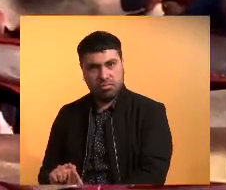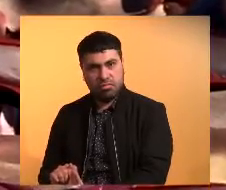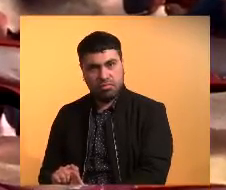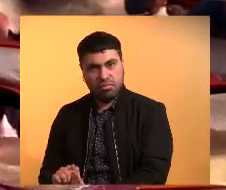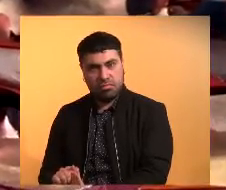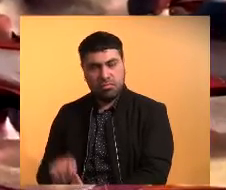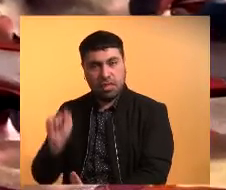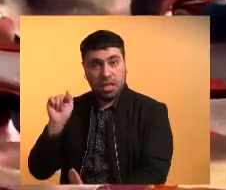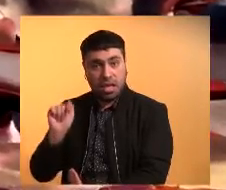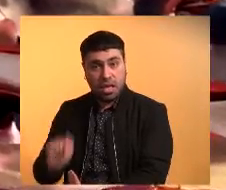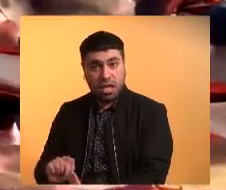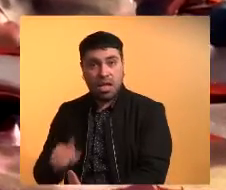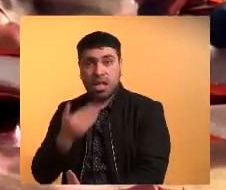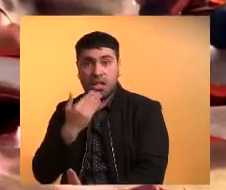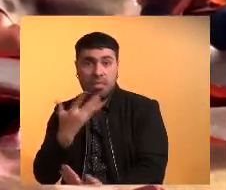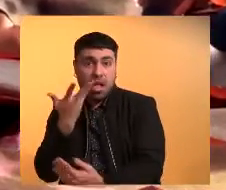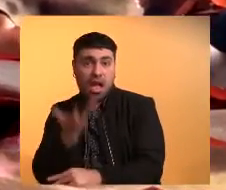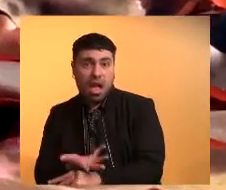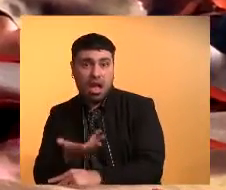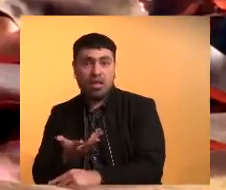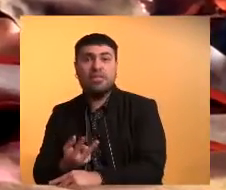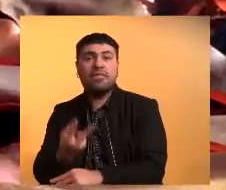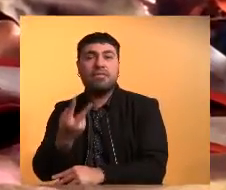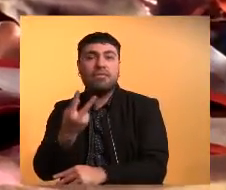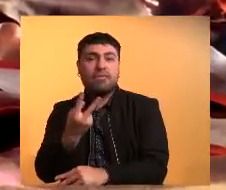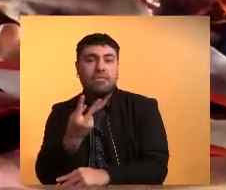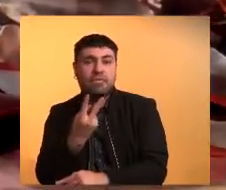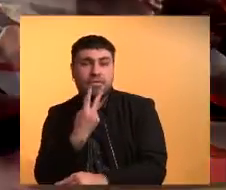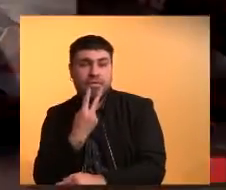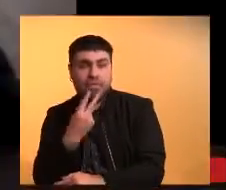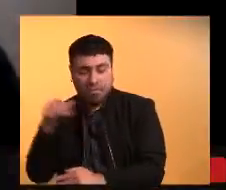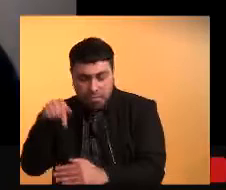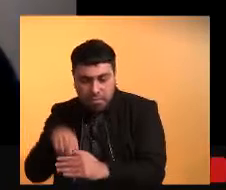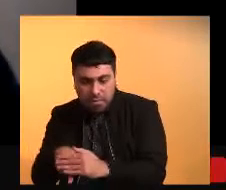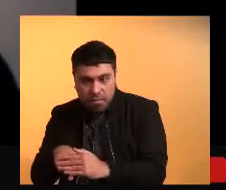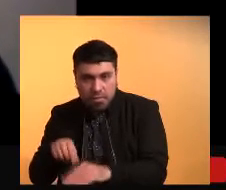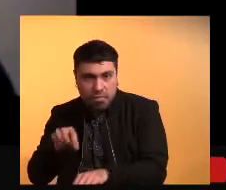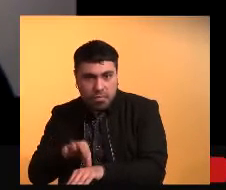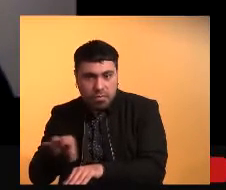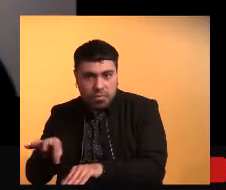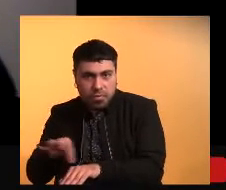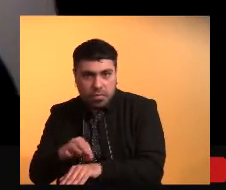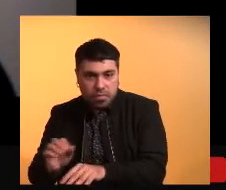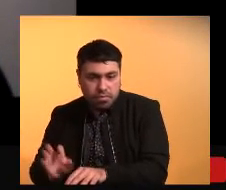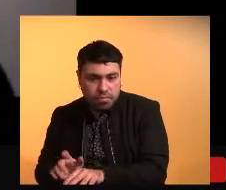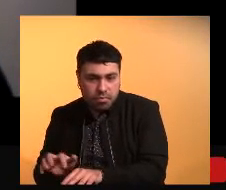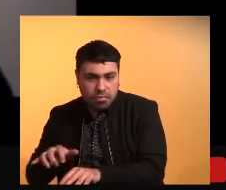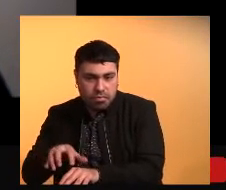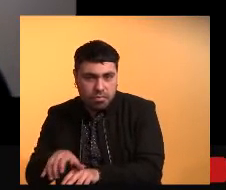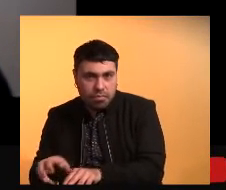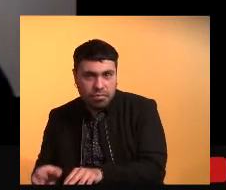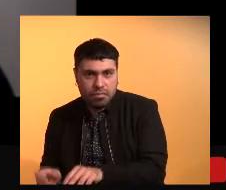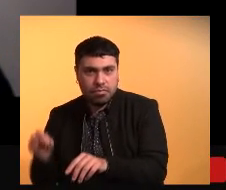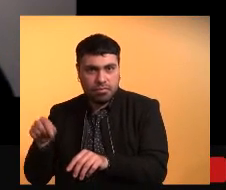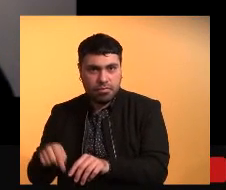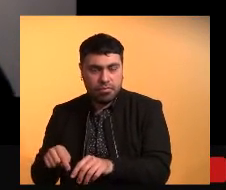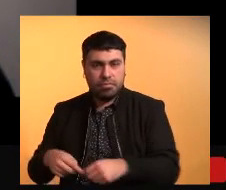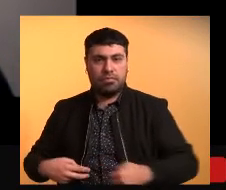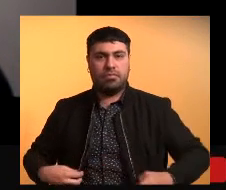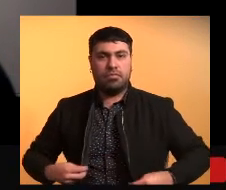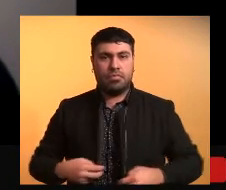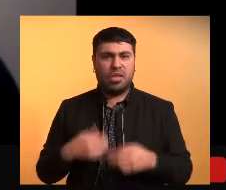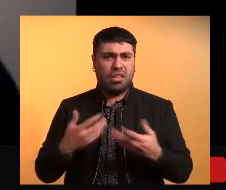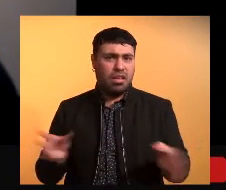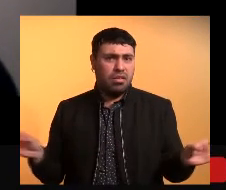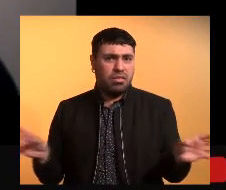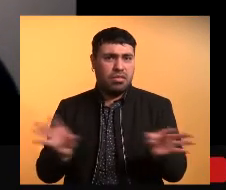olvidó creo que lo mencioné también en la charla, tienen compuestos antiherbivoría. Entonces hay unas asociaciones bien interesantes con organismos. Por